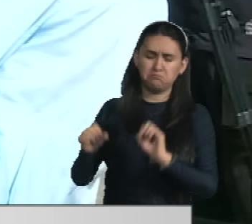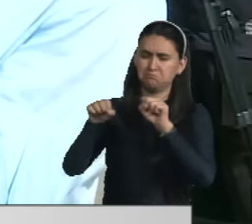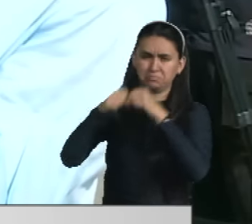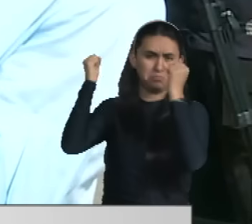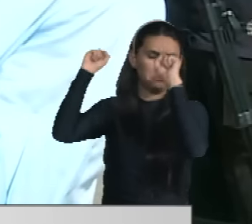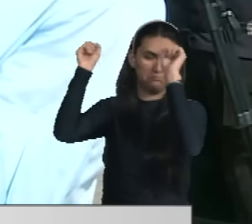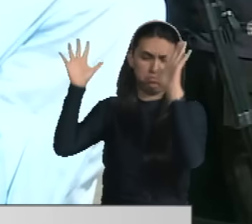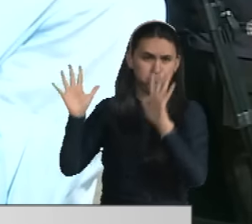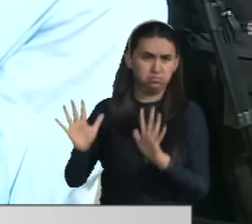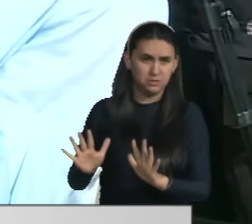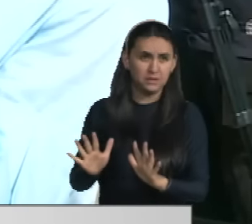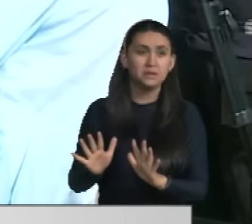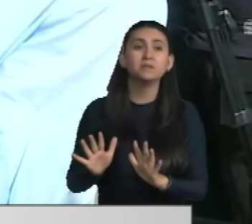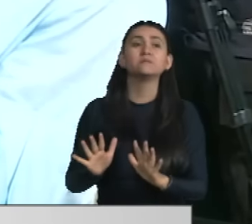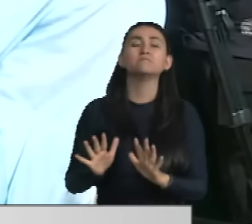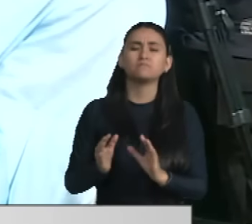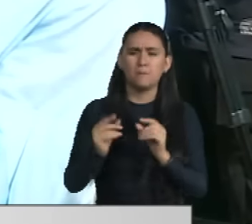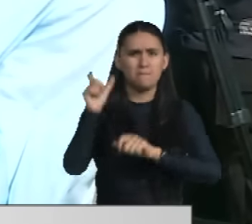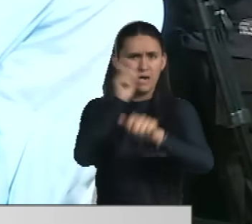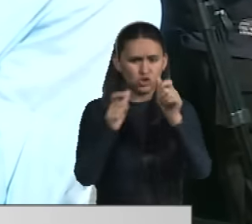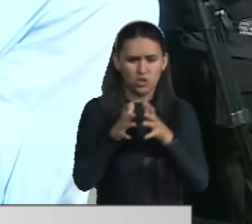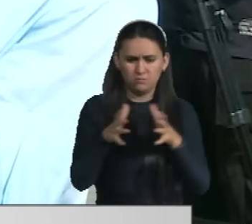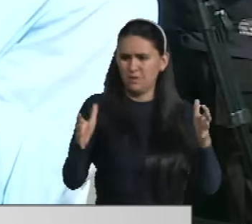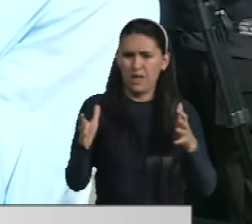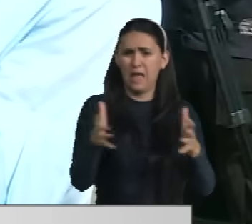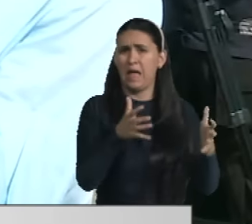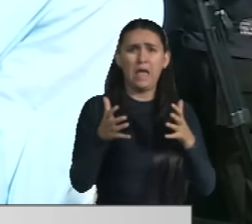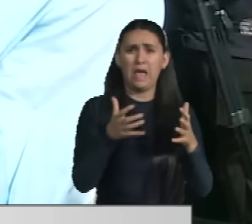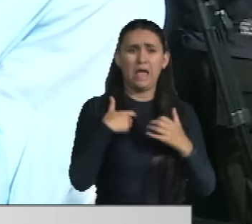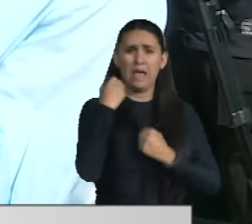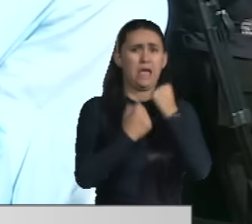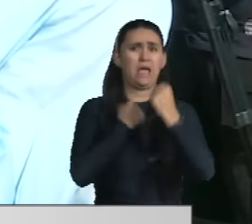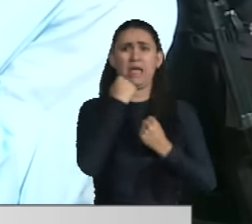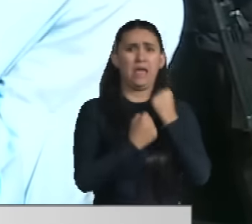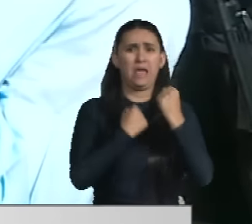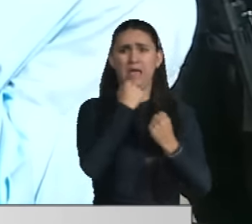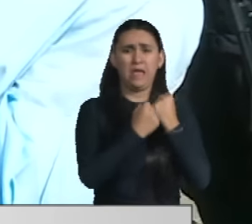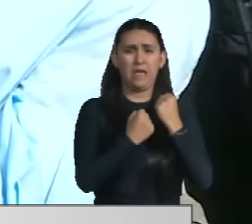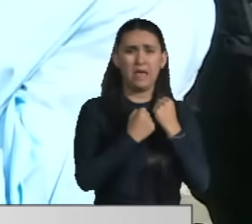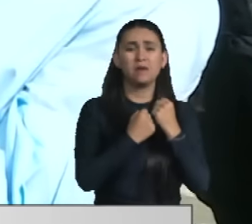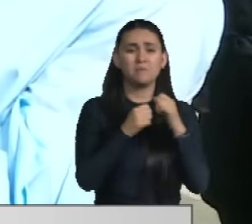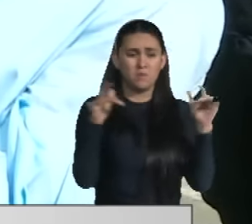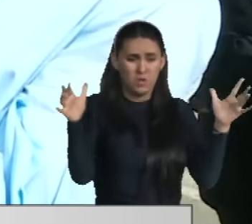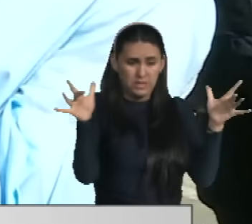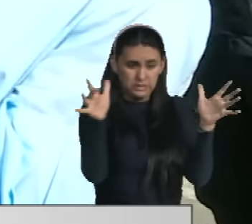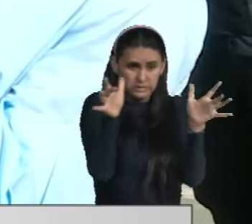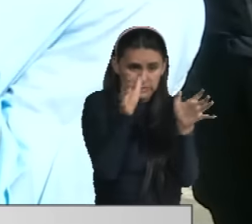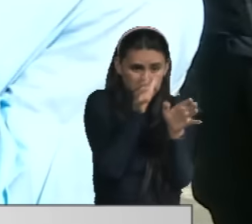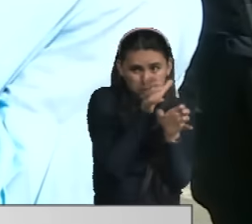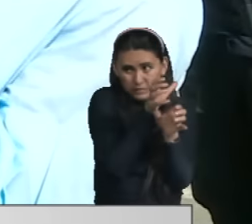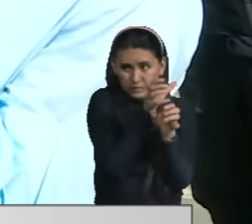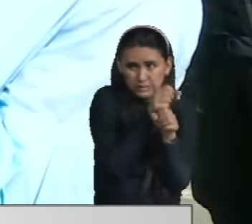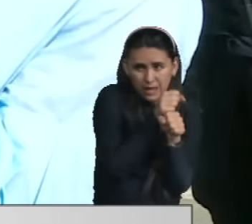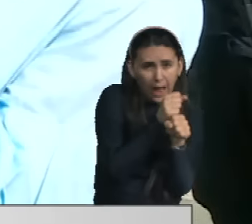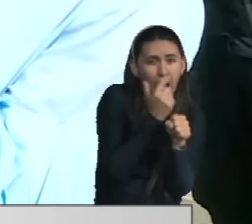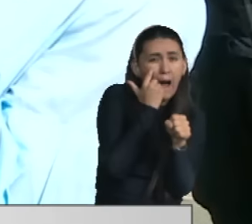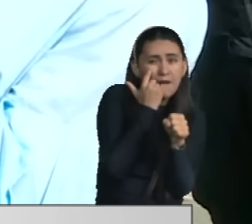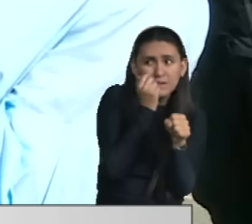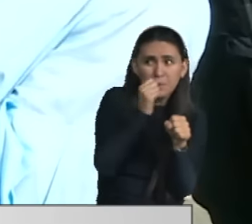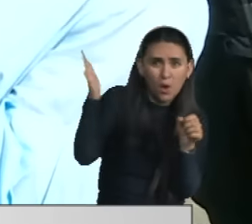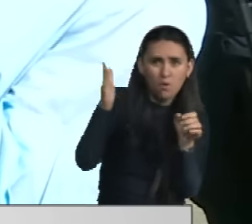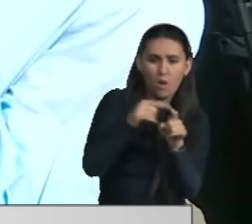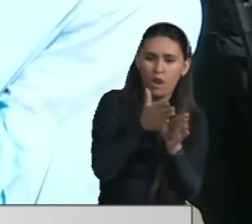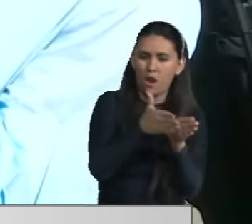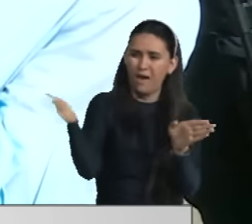destruidos. Habíamos bastantes personas, todos corrimos a la parte más interna del gimnasio para resguardarnos un poco